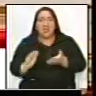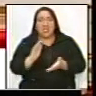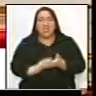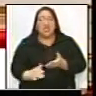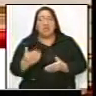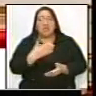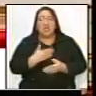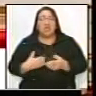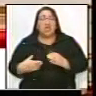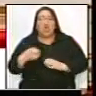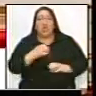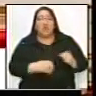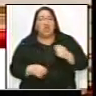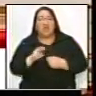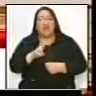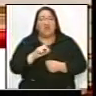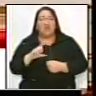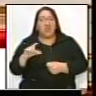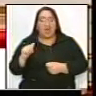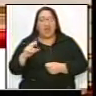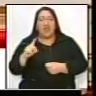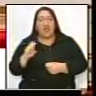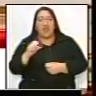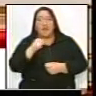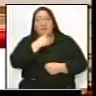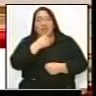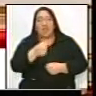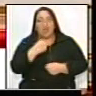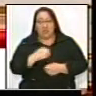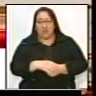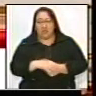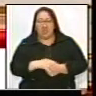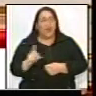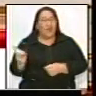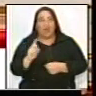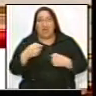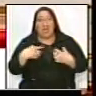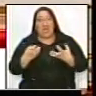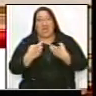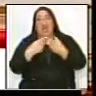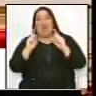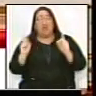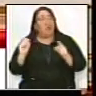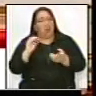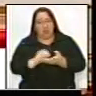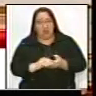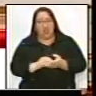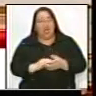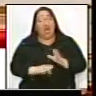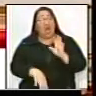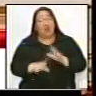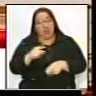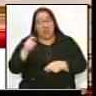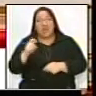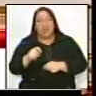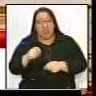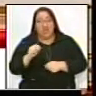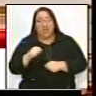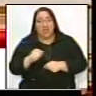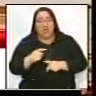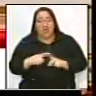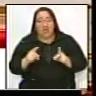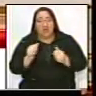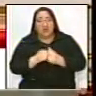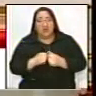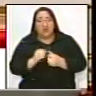la cooperativa de vivienda Villa del Periodista. No porque quisimos. Tal vez fue la necesidad, pero fue